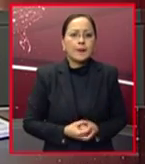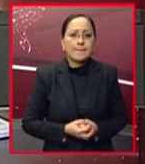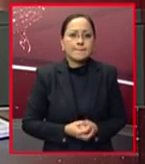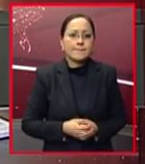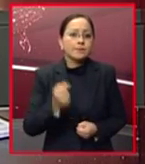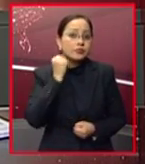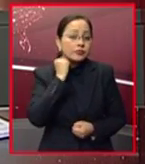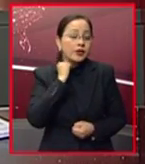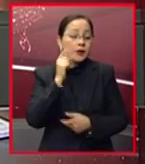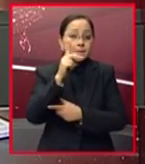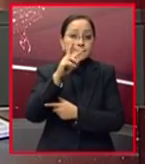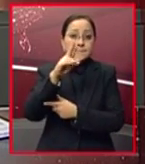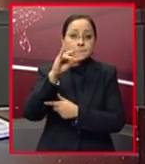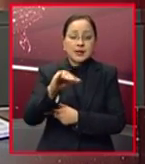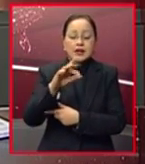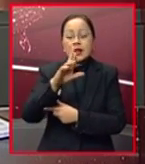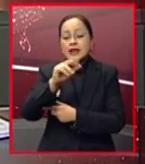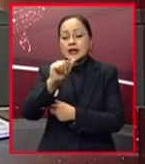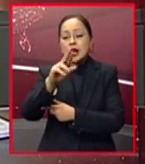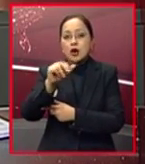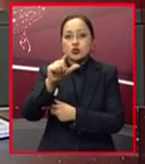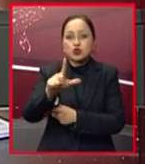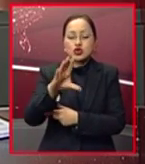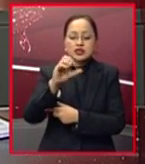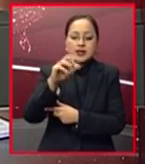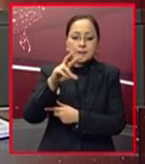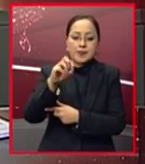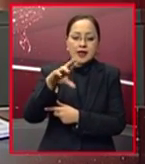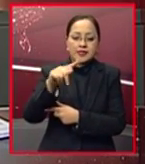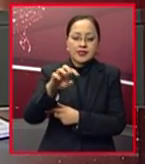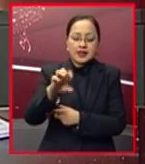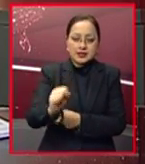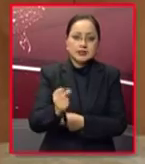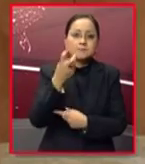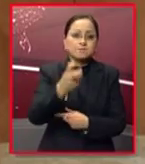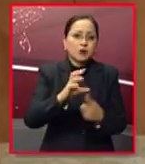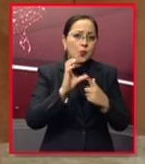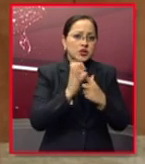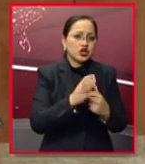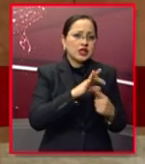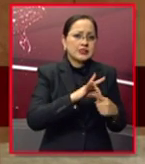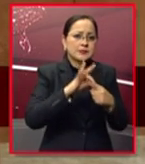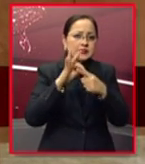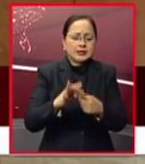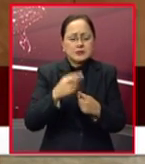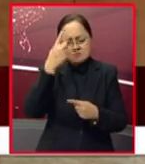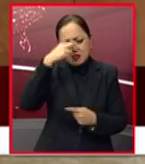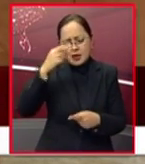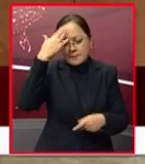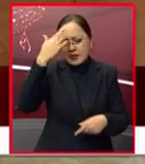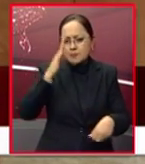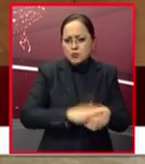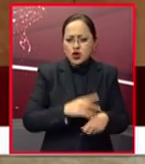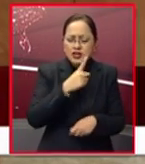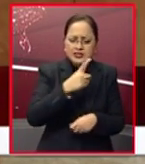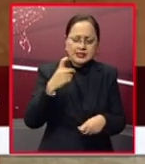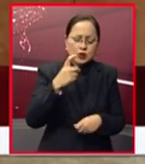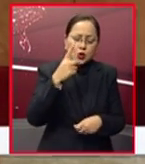El senador del PRI, Raúl Cervantes Andrade, detalló los trabajos que realizará la Comisión Especial para la conmemoración del centenario de la